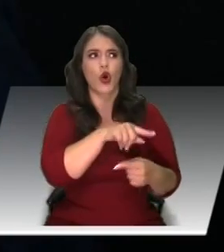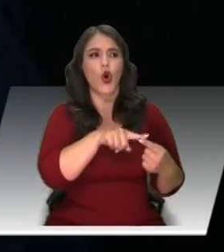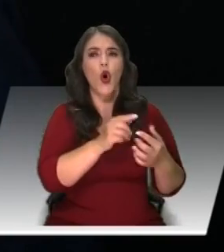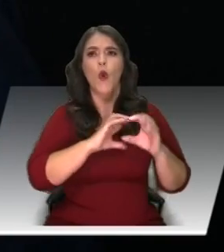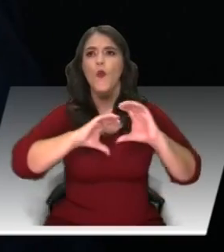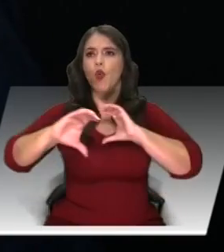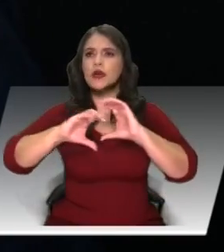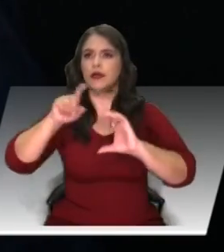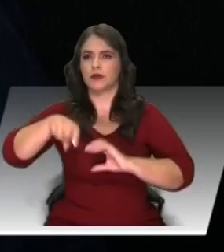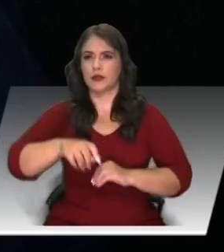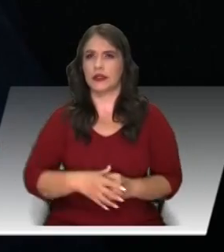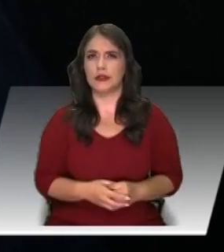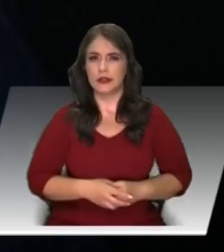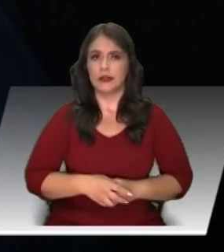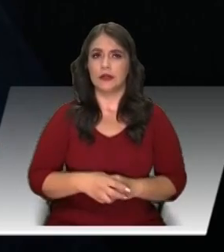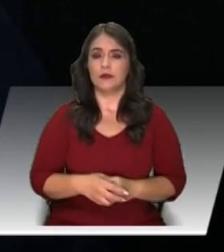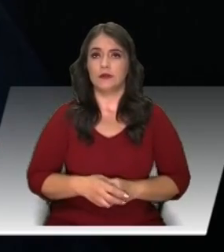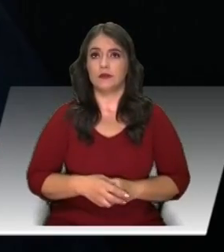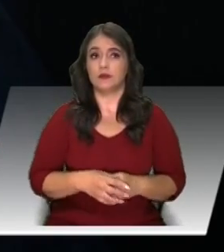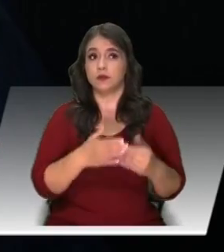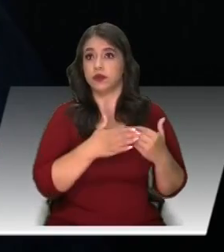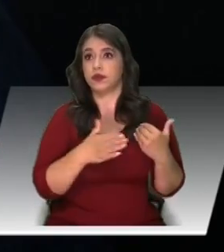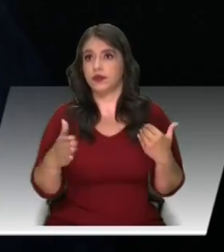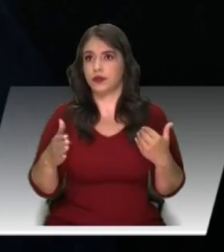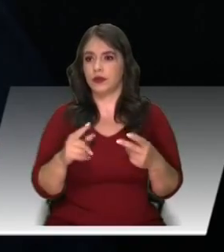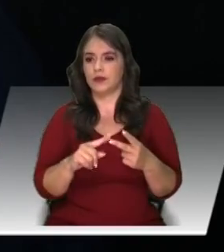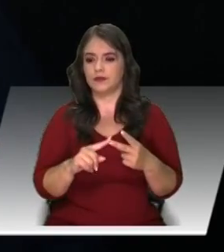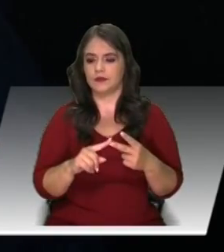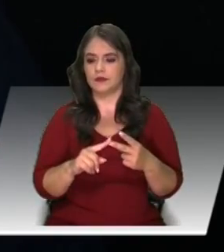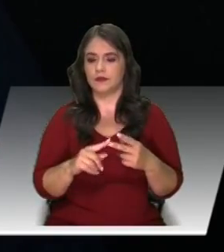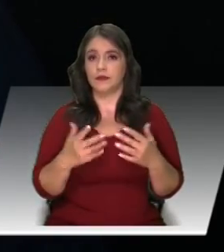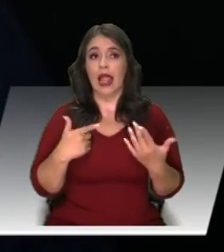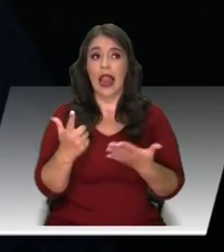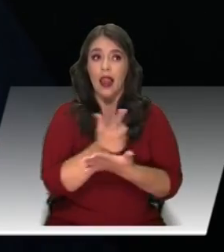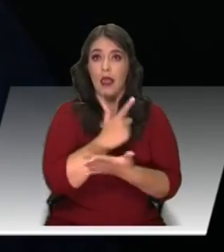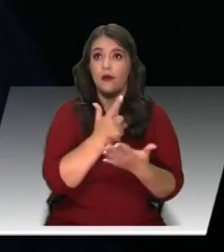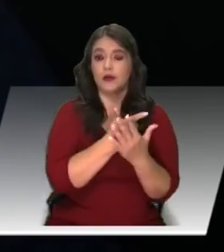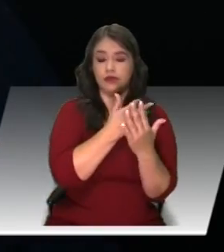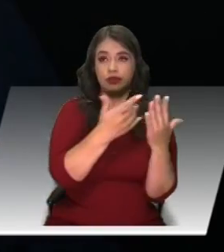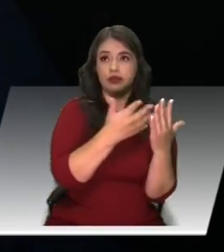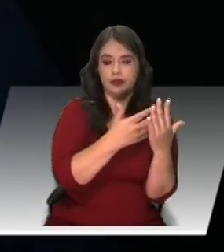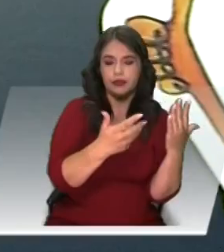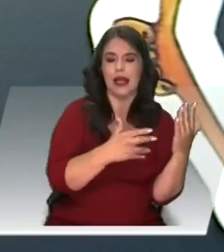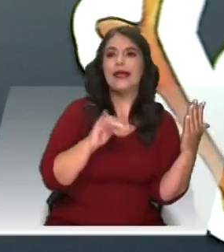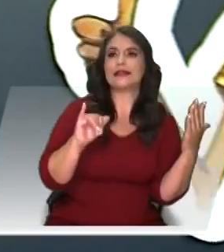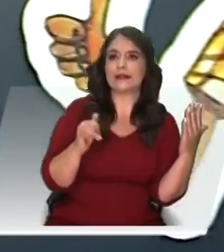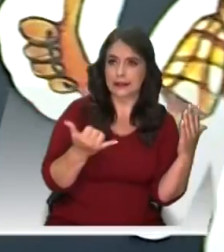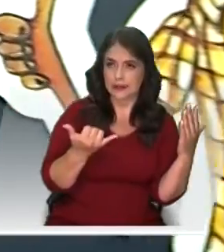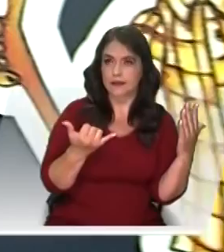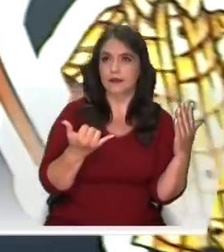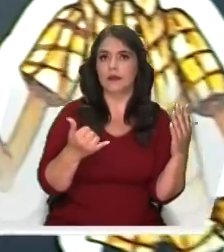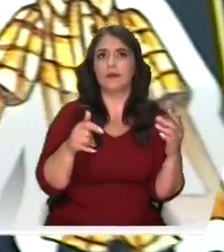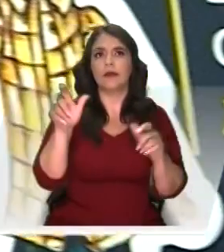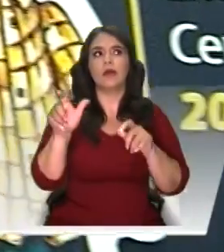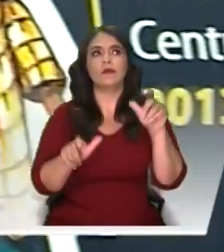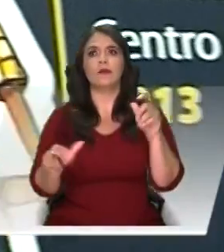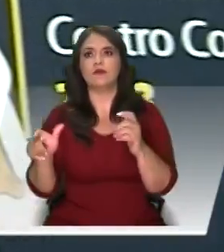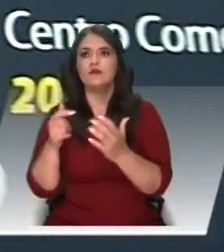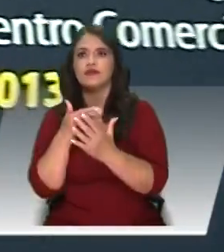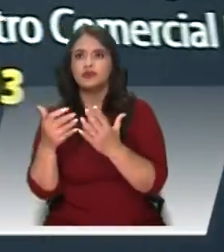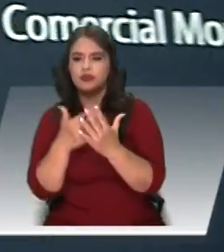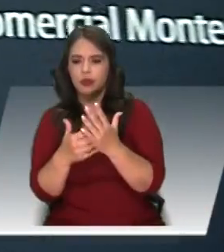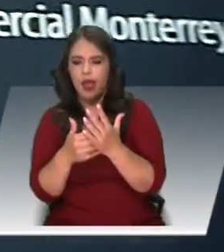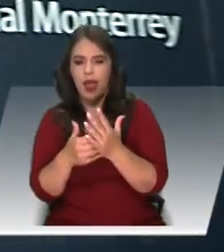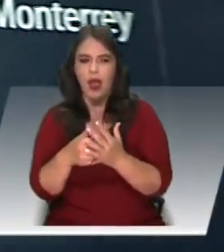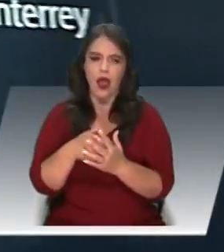comunicación. Entonces hemos logrado entender que podemos construir libros y generando personajes a través del